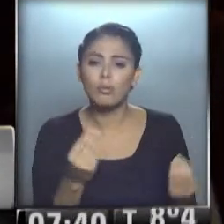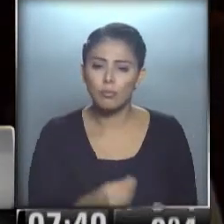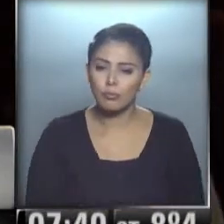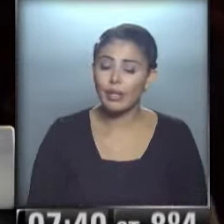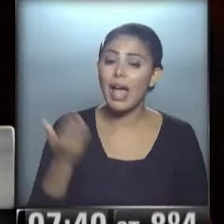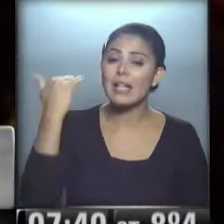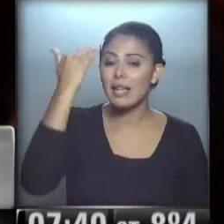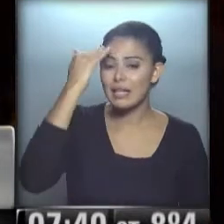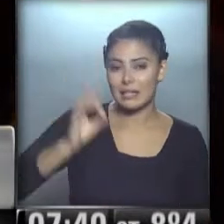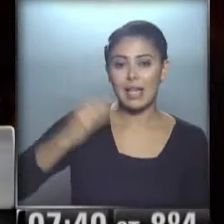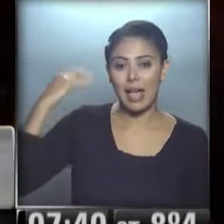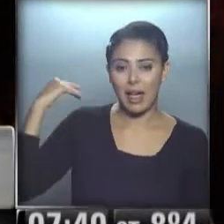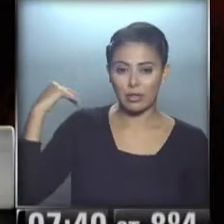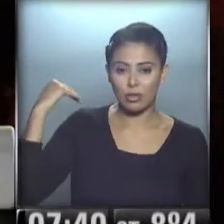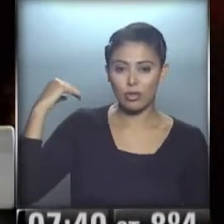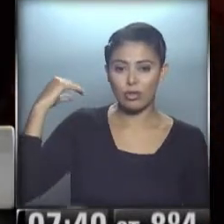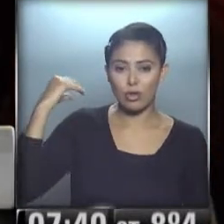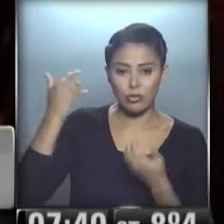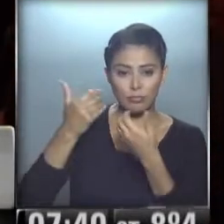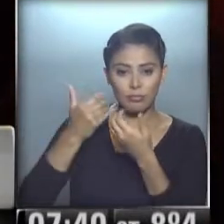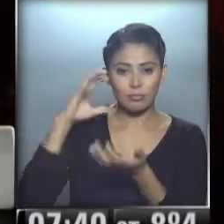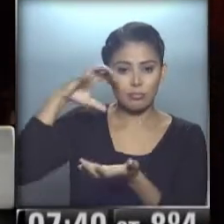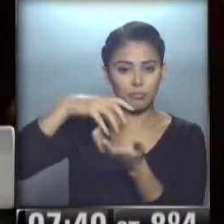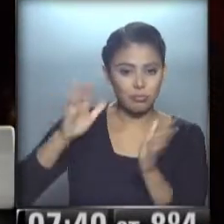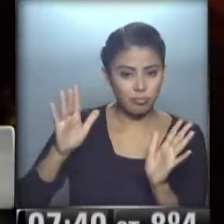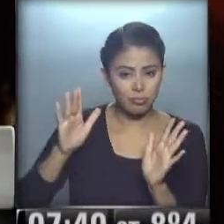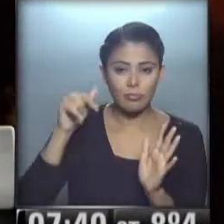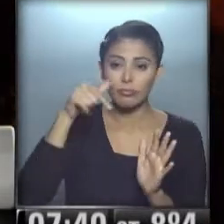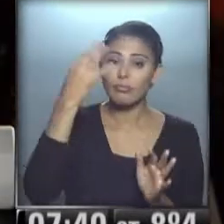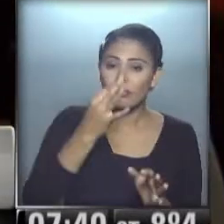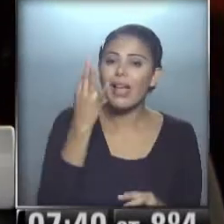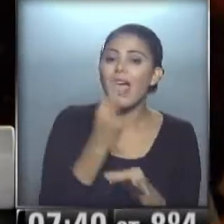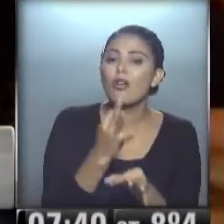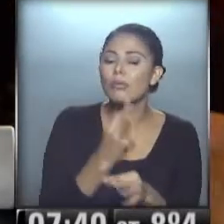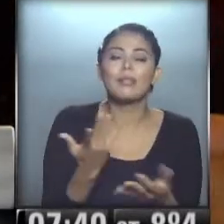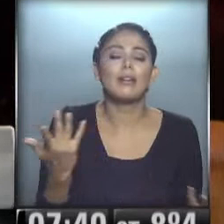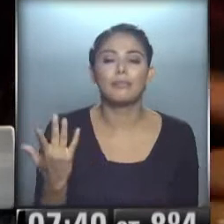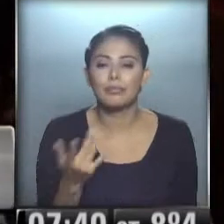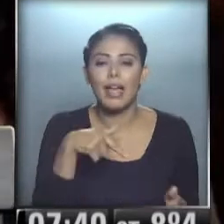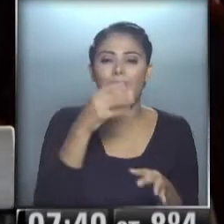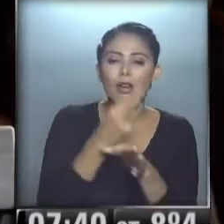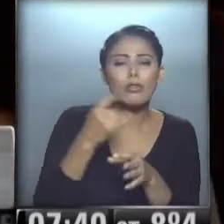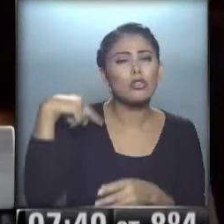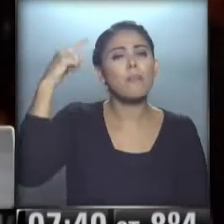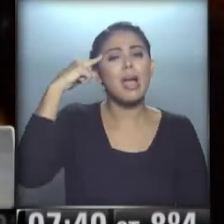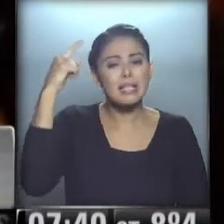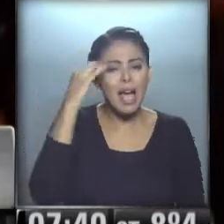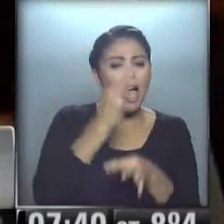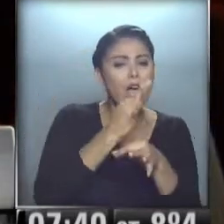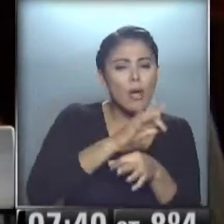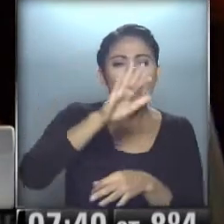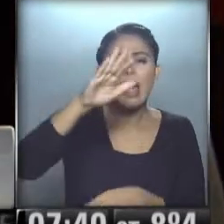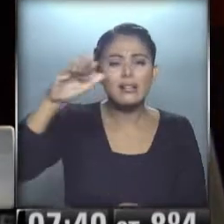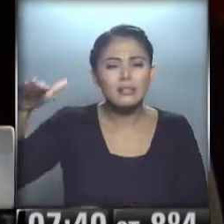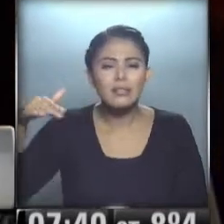hace 15 años que funciona. No empezó como una, no es una escuela que se pensó para los chicos y chicas